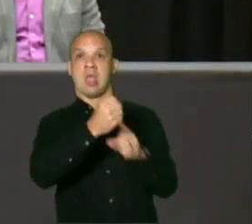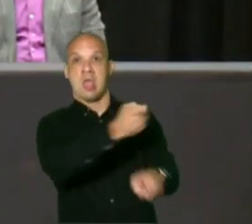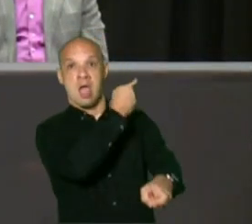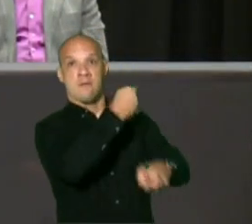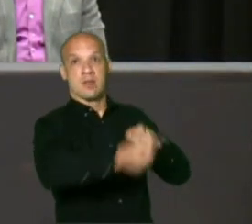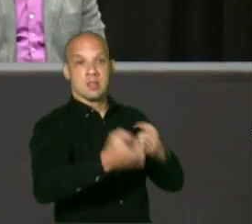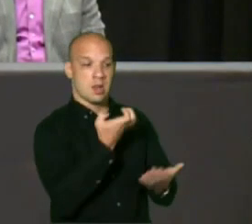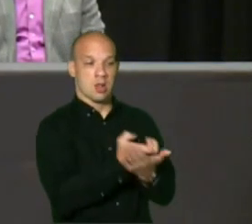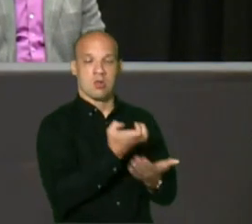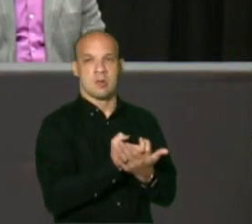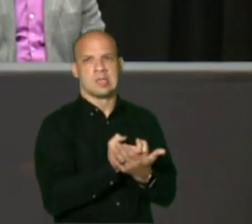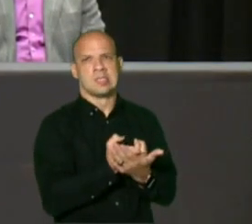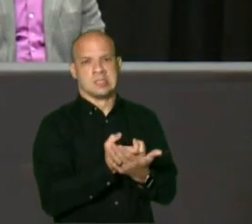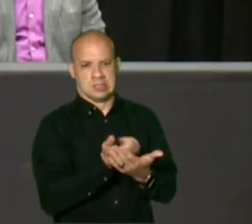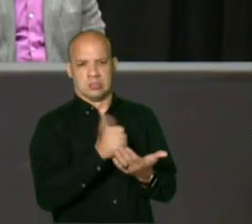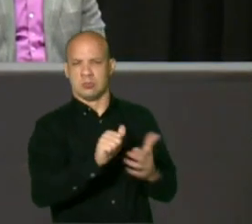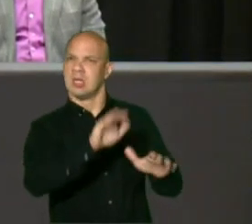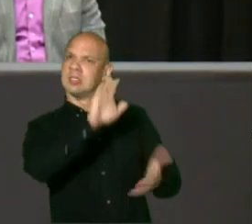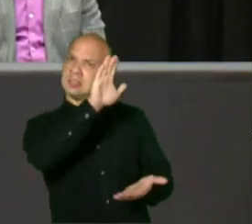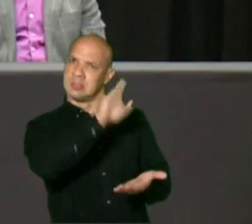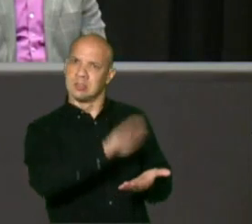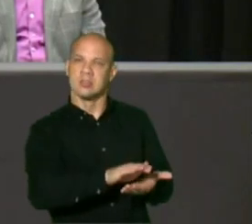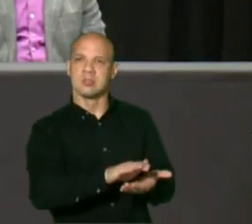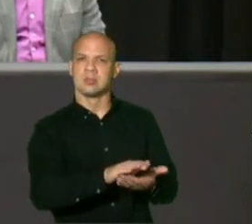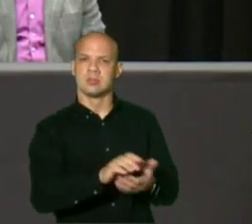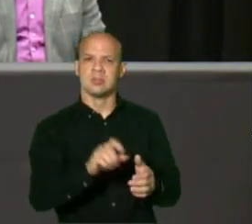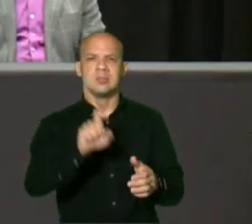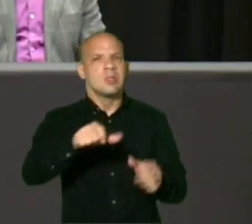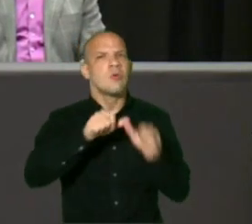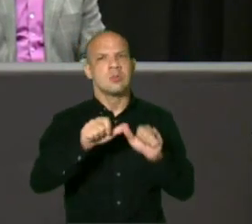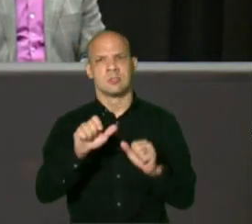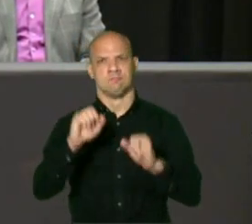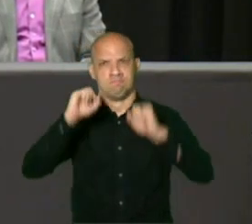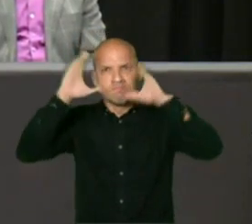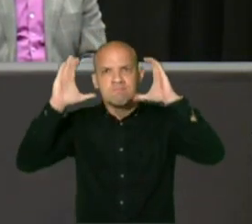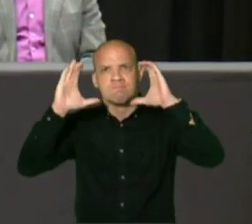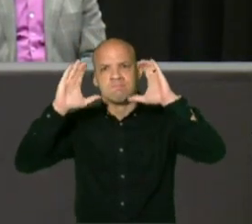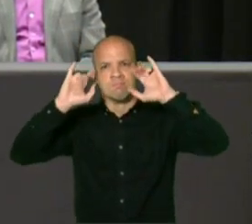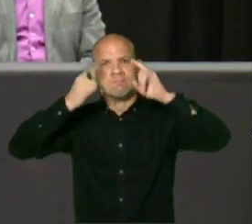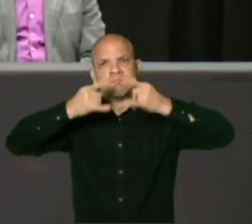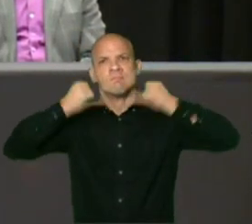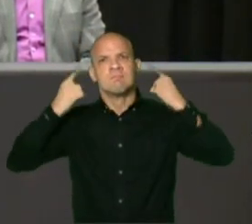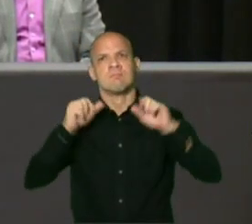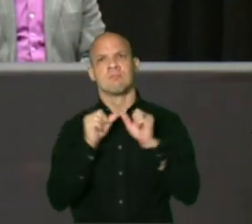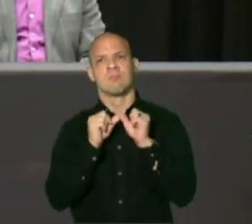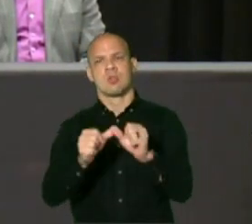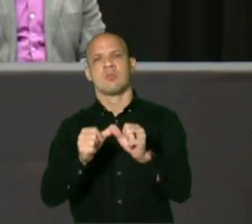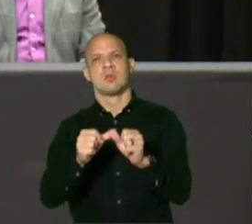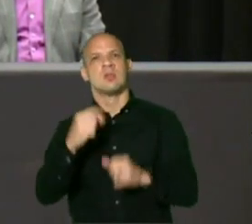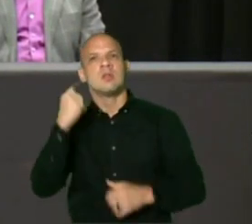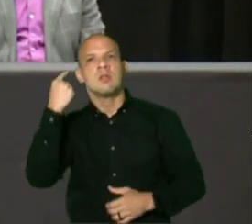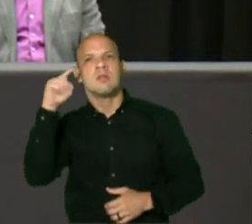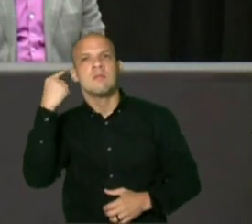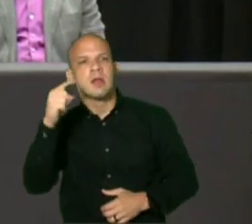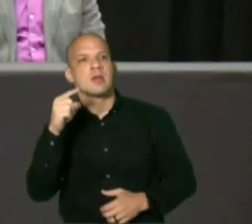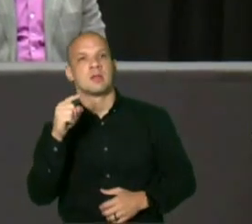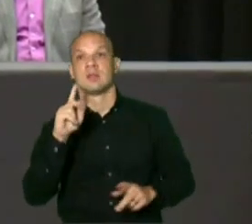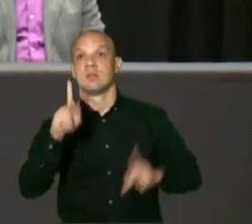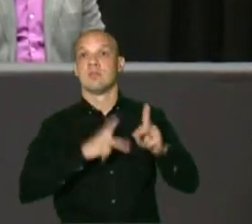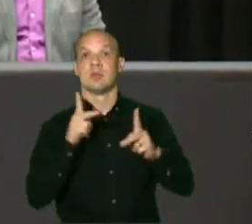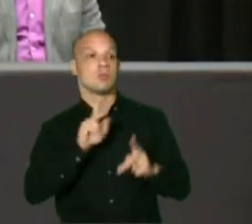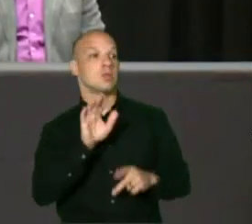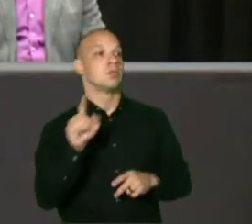Continuemos vigilantes a la situación en Puerto Rico para continuar tomando las medidas necesarias para velar por la salud de